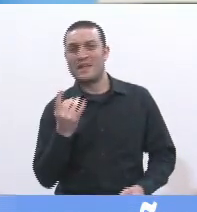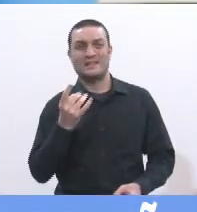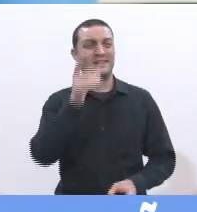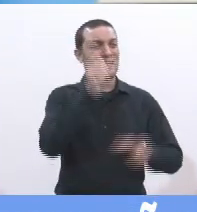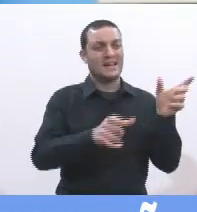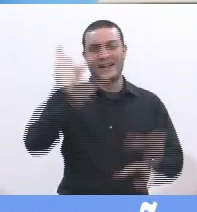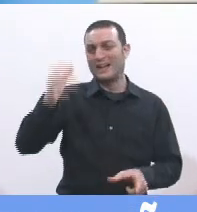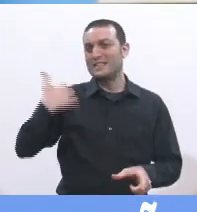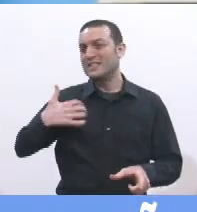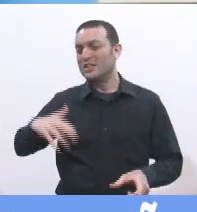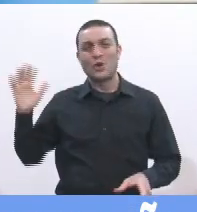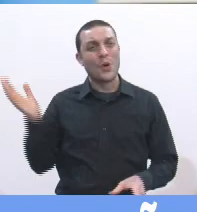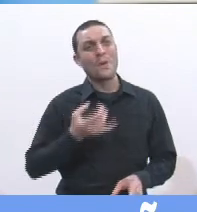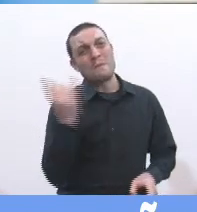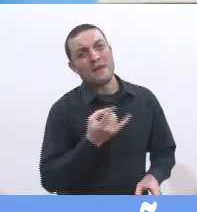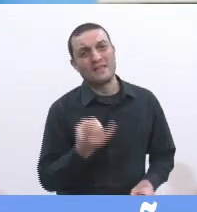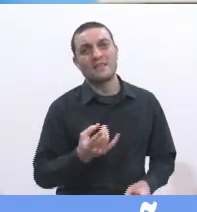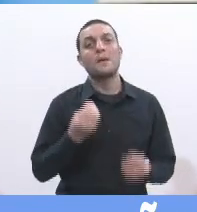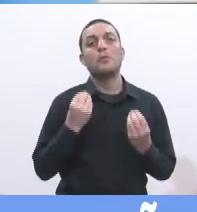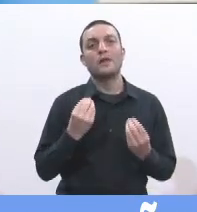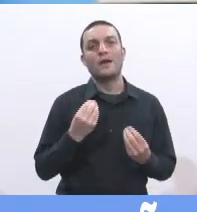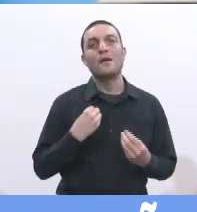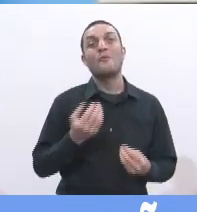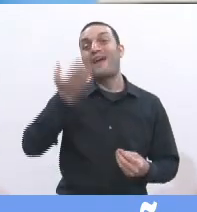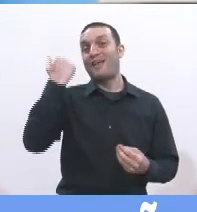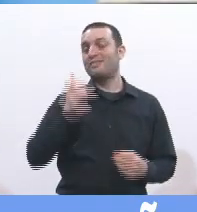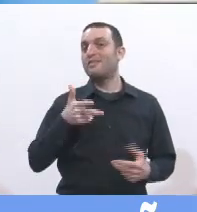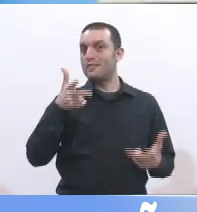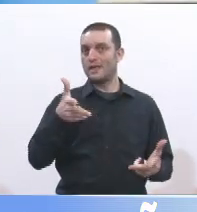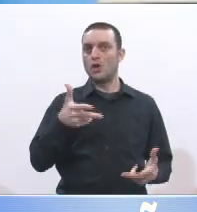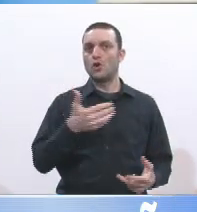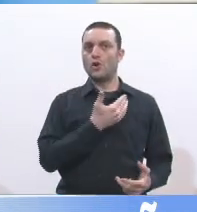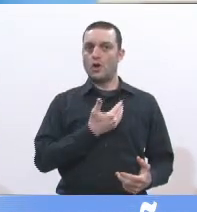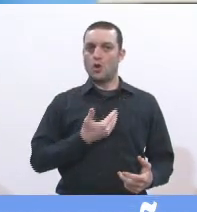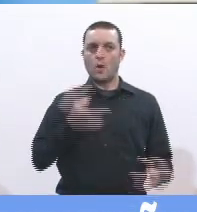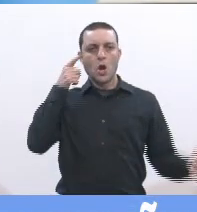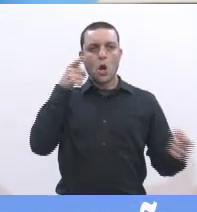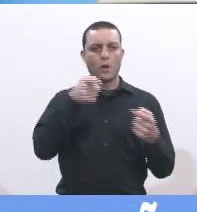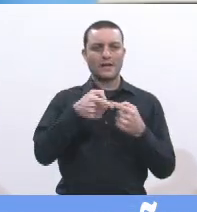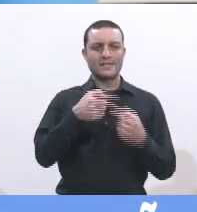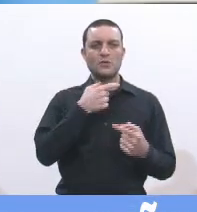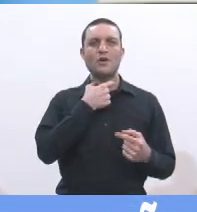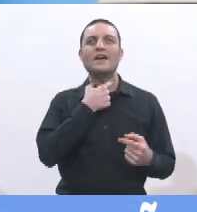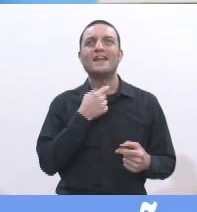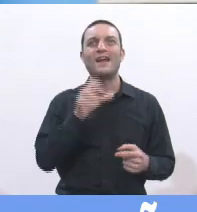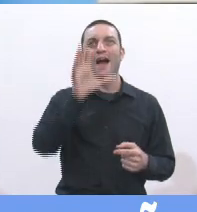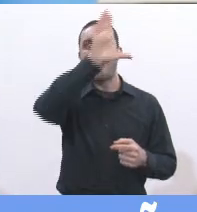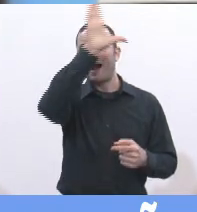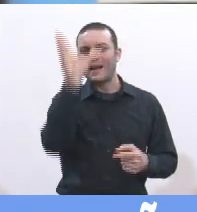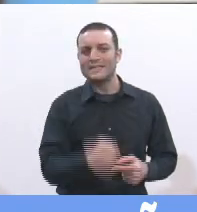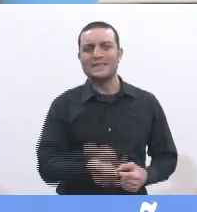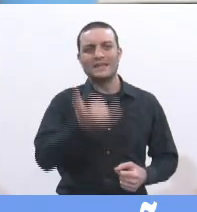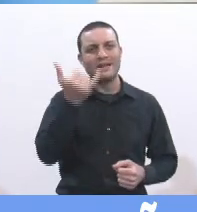hayan mentido diciendo que querían venir a reconstruir una Argentina en la base del diálogo para todos